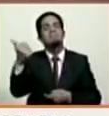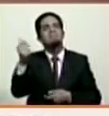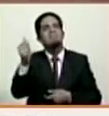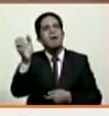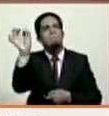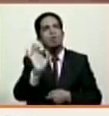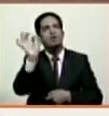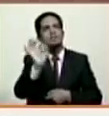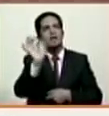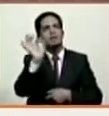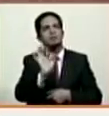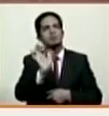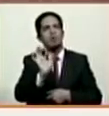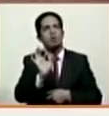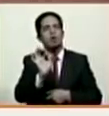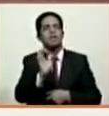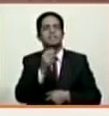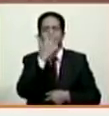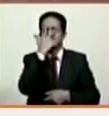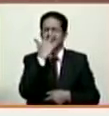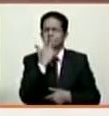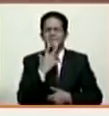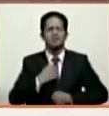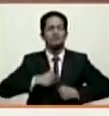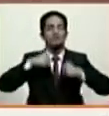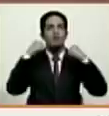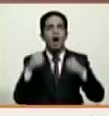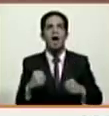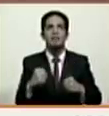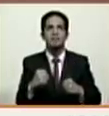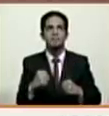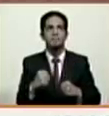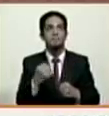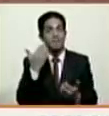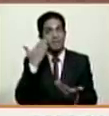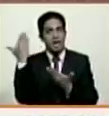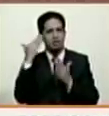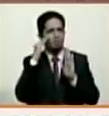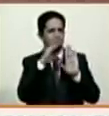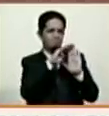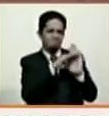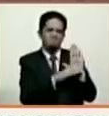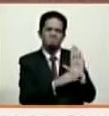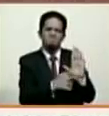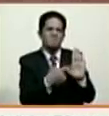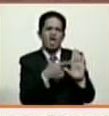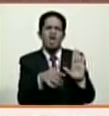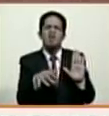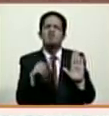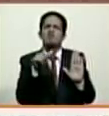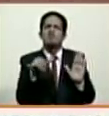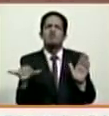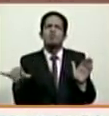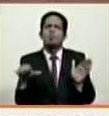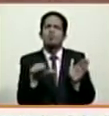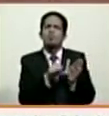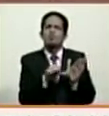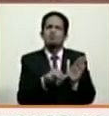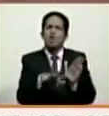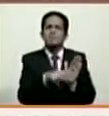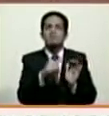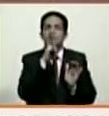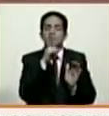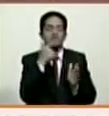en una situación de pobreza extrema, y estos son cifras de la dirección del Departamento